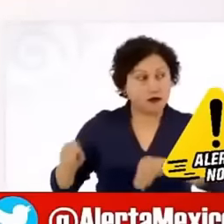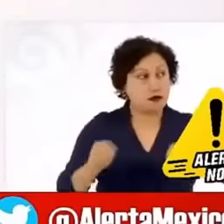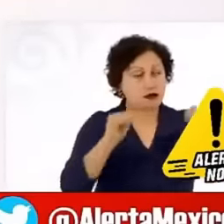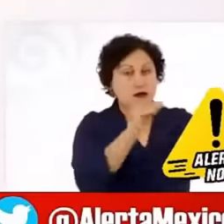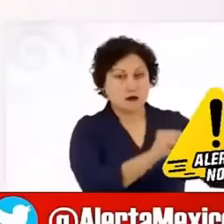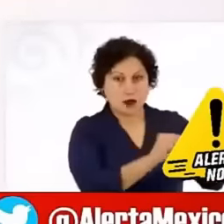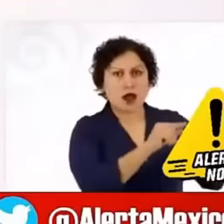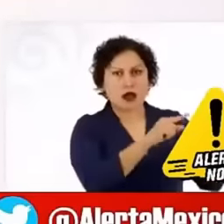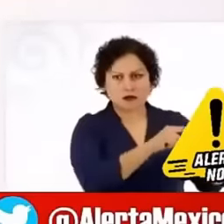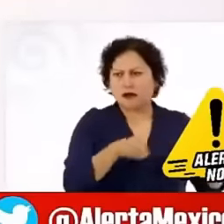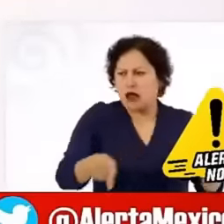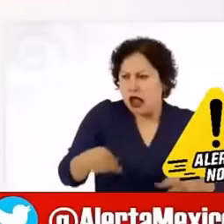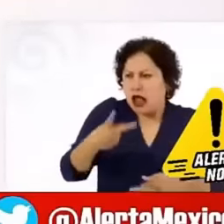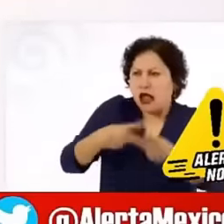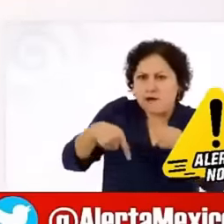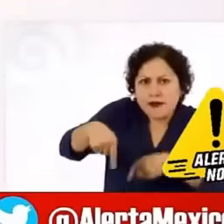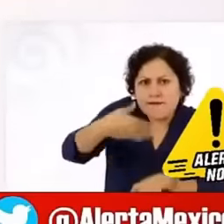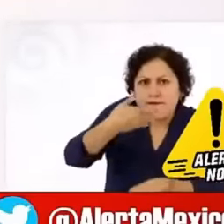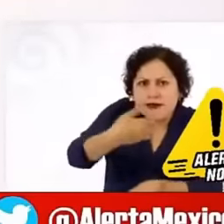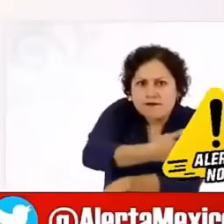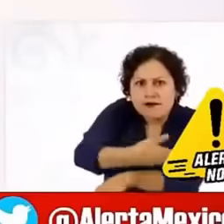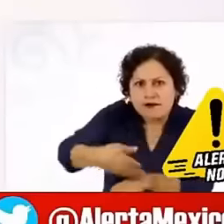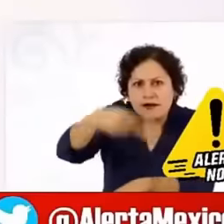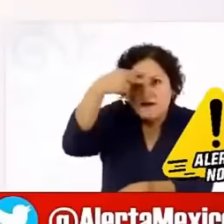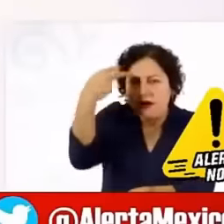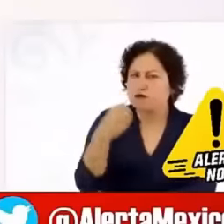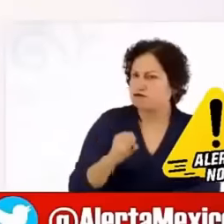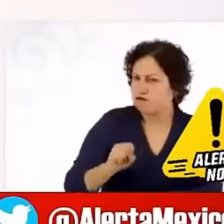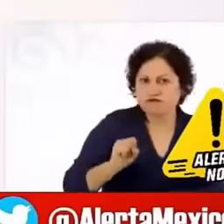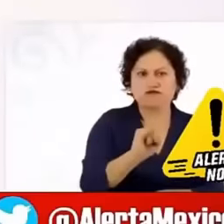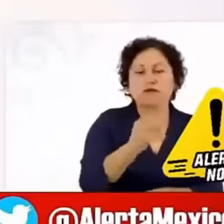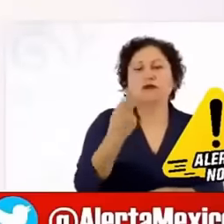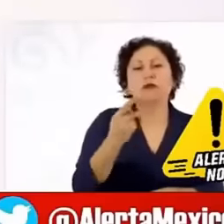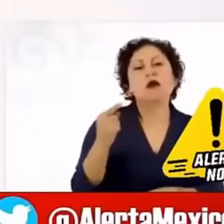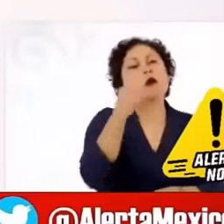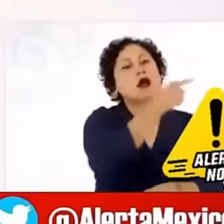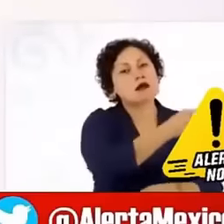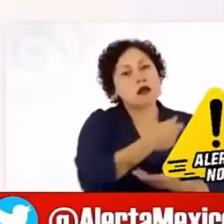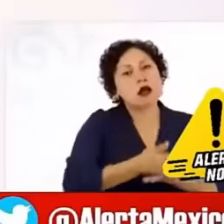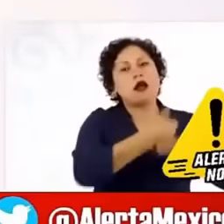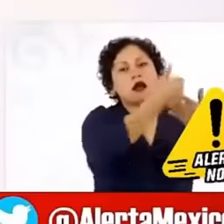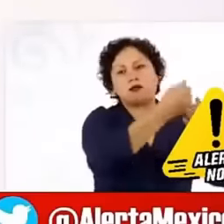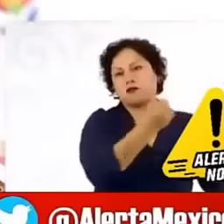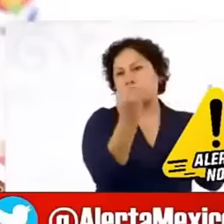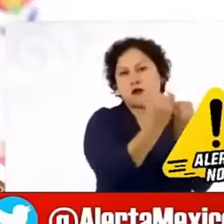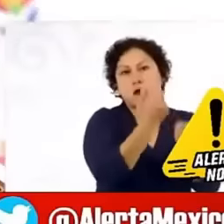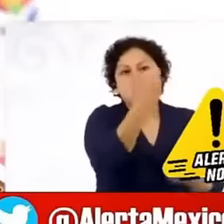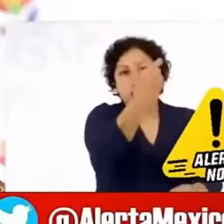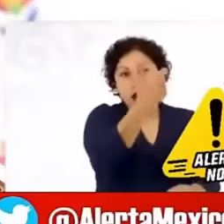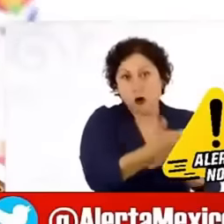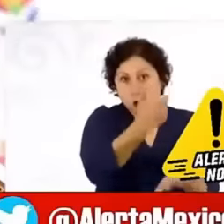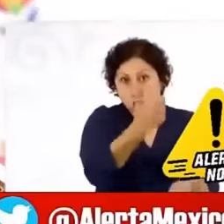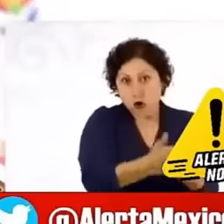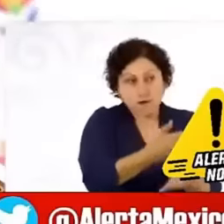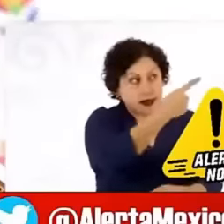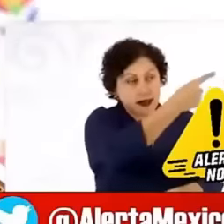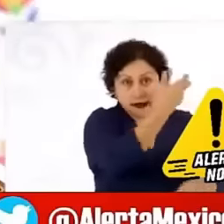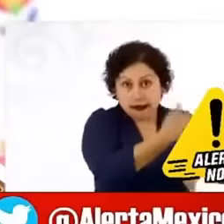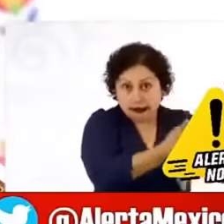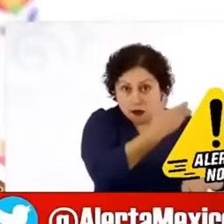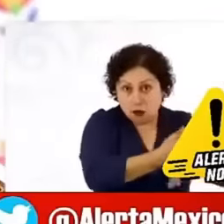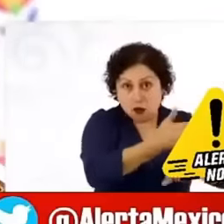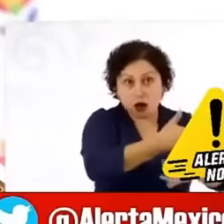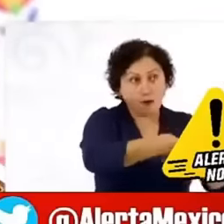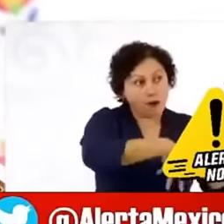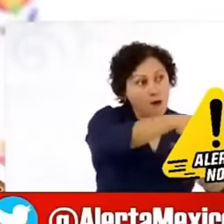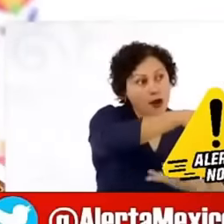Unidos, de su economía. ¿Cómo contribuyen las y los mexicanos a la economía de Estados Unidos? Que es